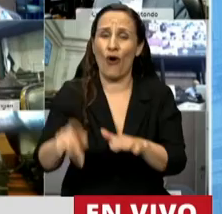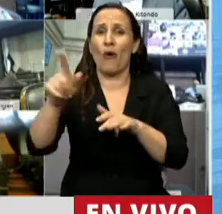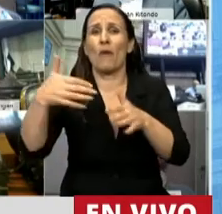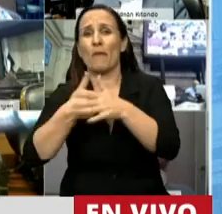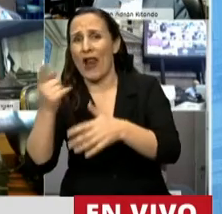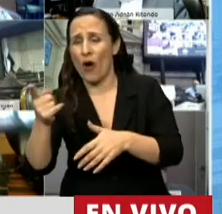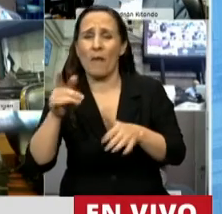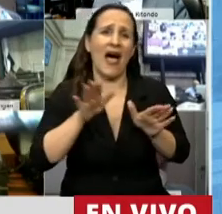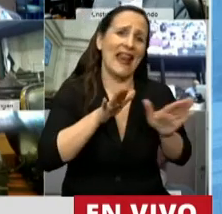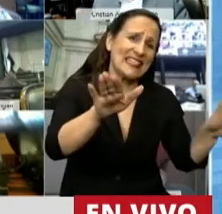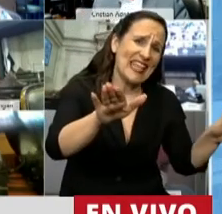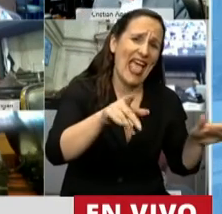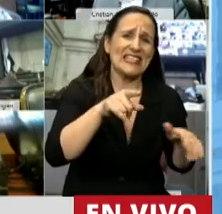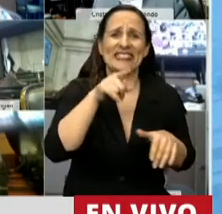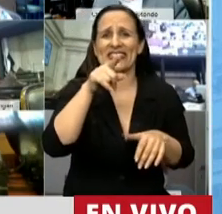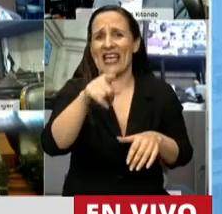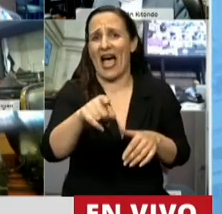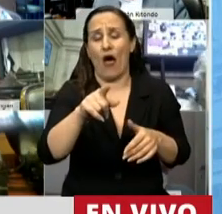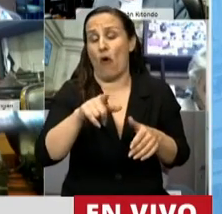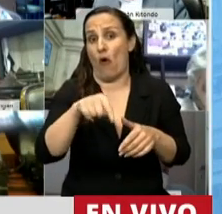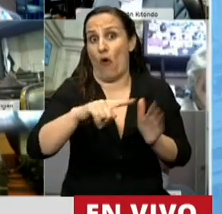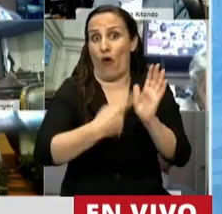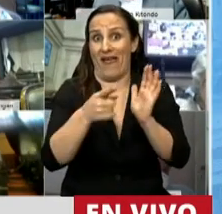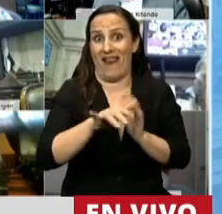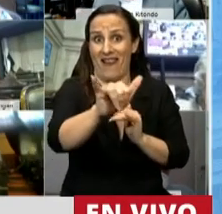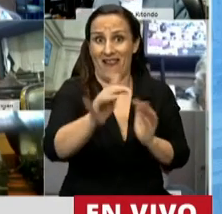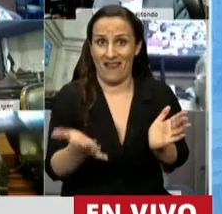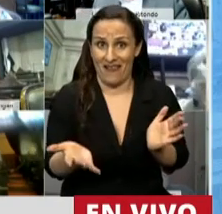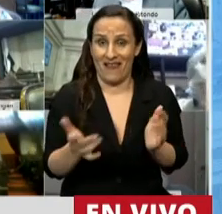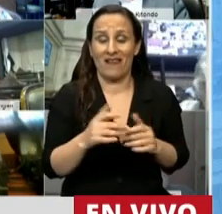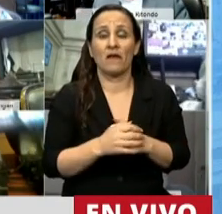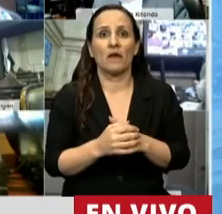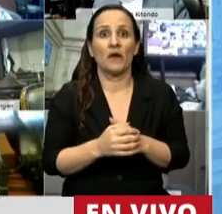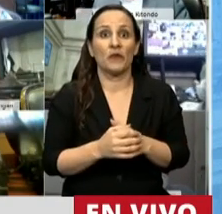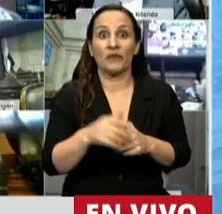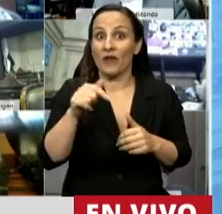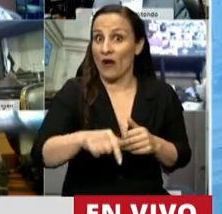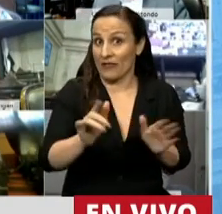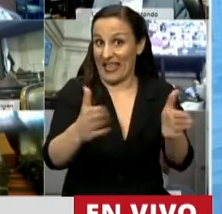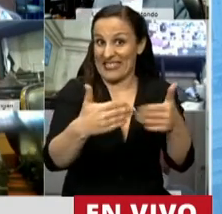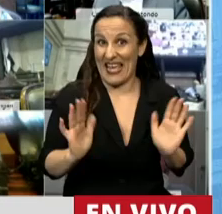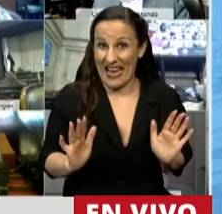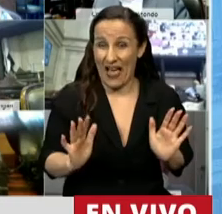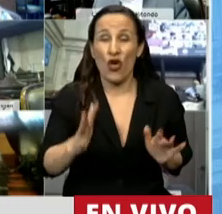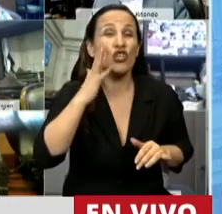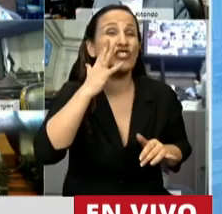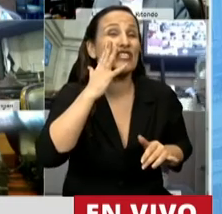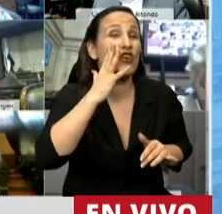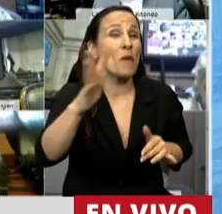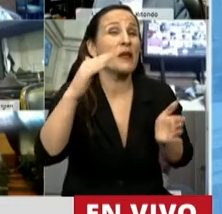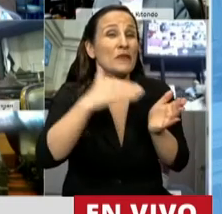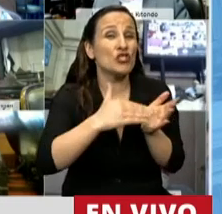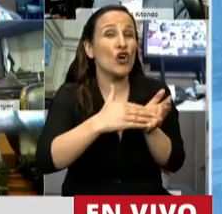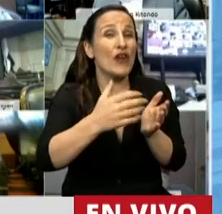para Ezeiza o para el Cerrado Aeroparque. Cerrado Aeroparque que hoy nos está costando más de 5.000 millones de